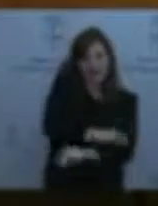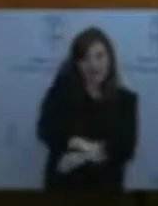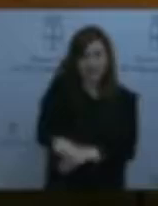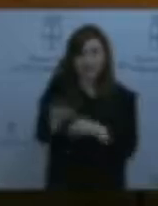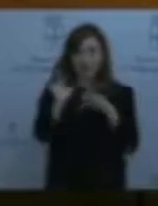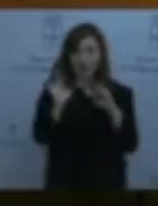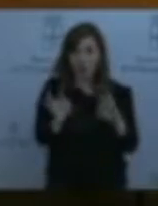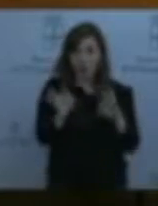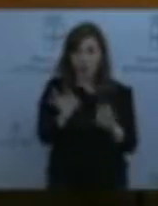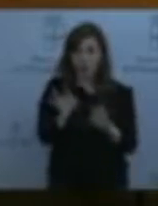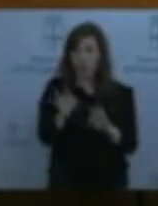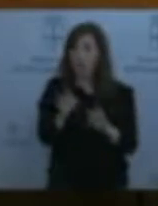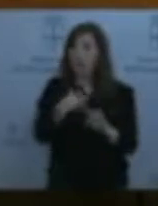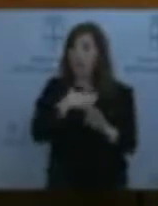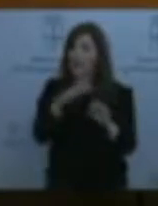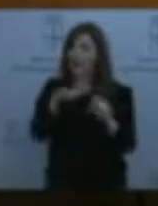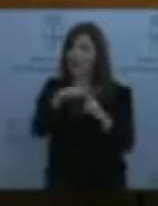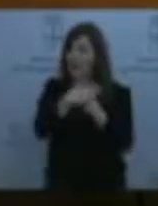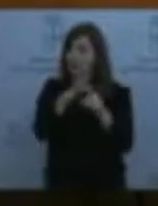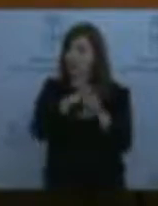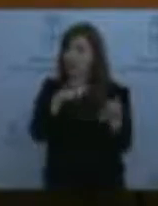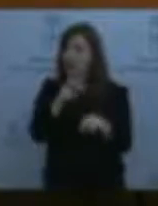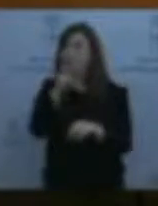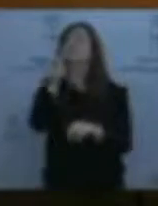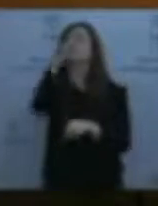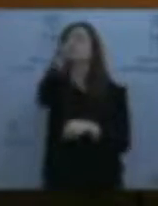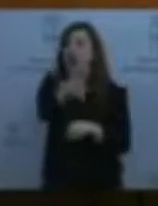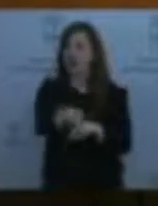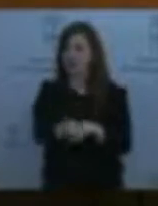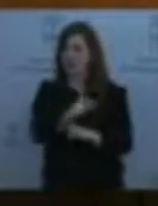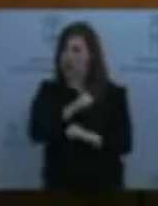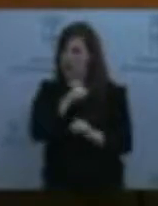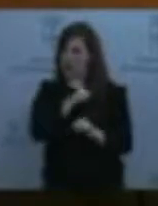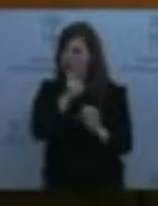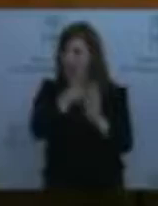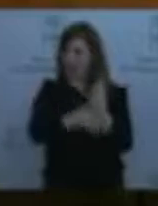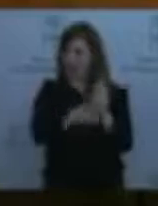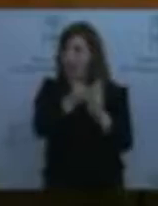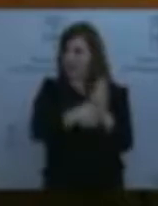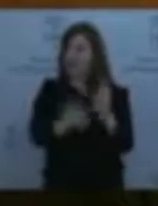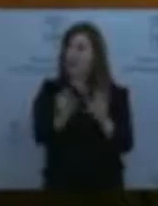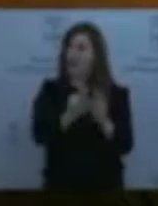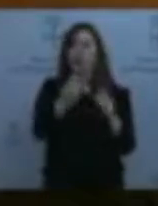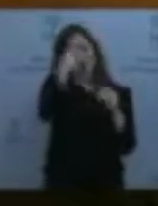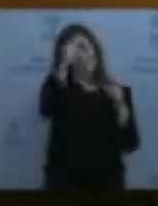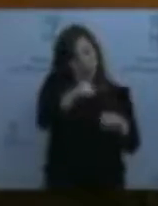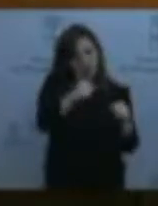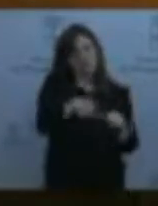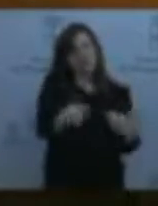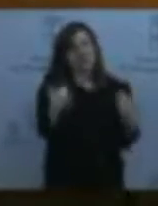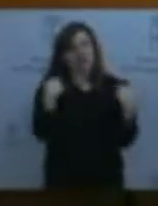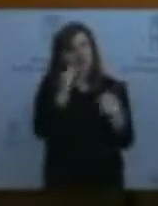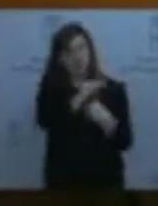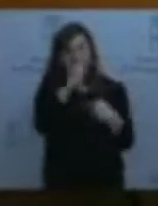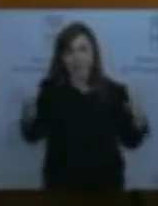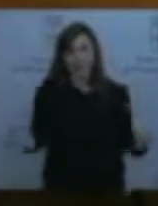alcancen, en la mayoría de los casos, los 2 años. Con lo cual, señor consejero, le pedimos que madure y que asuma la su responsabilidad de publicar